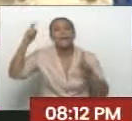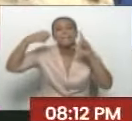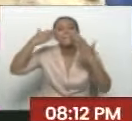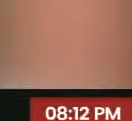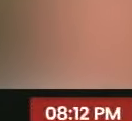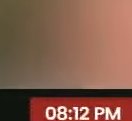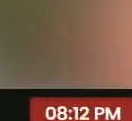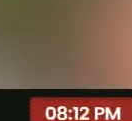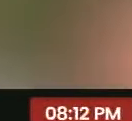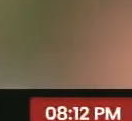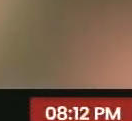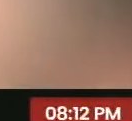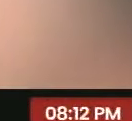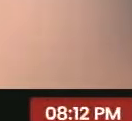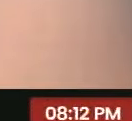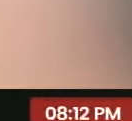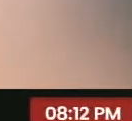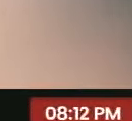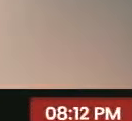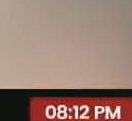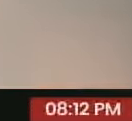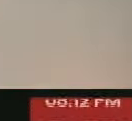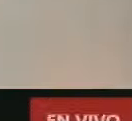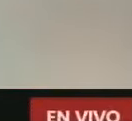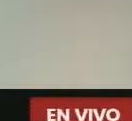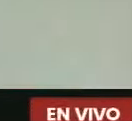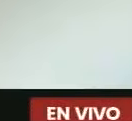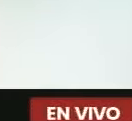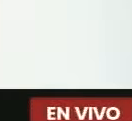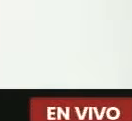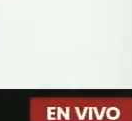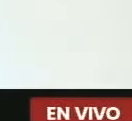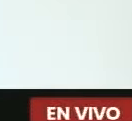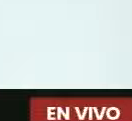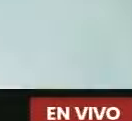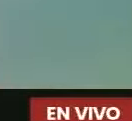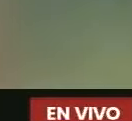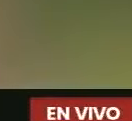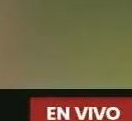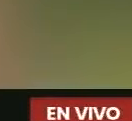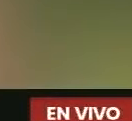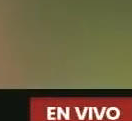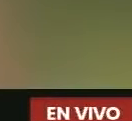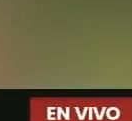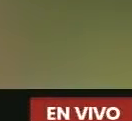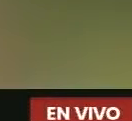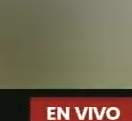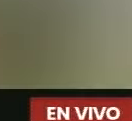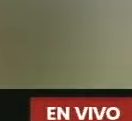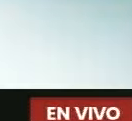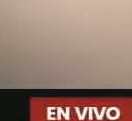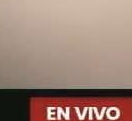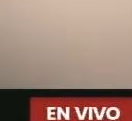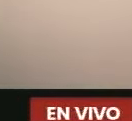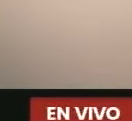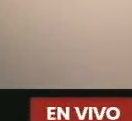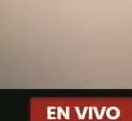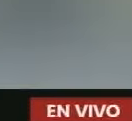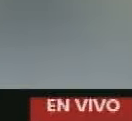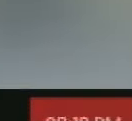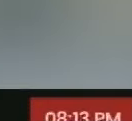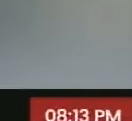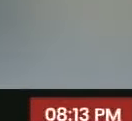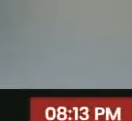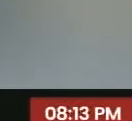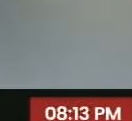verlo. Soy joven venezolano, migré, pero volví a Venezuela porque no hay nada como mi casa. Soy joven venezolano y soy emprendedor en mi país. Soy joven